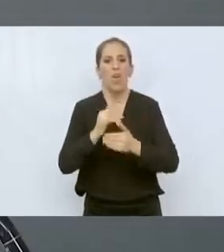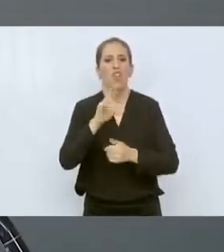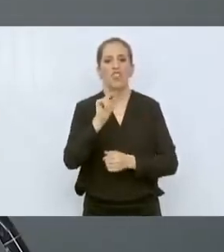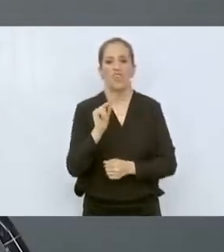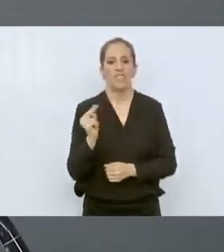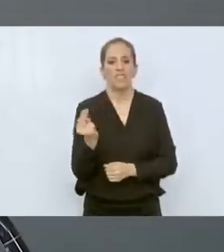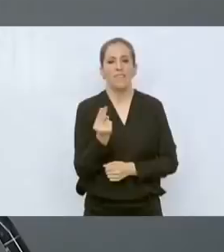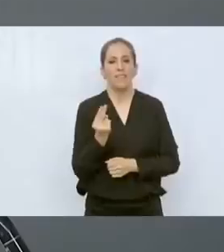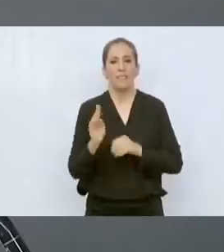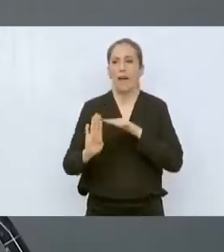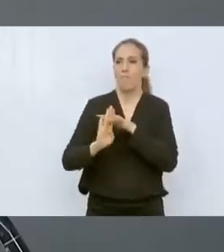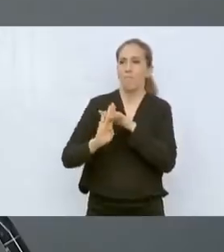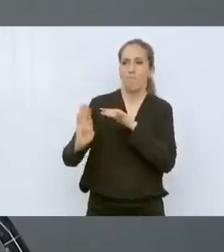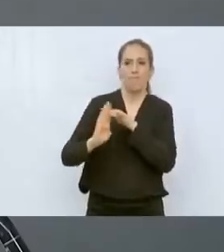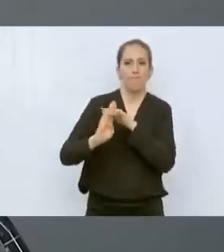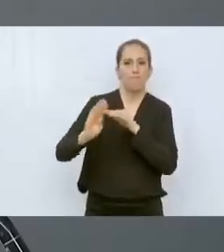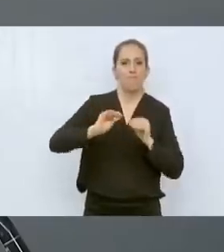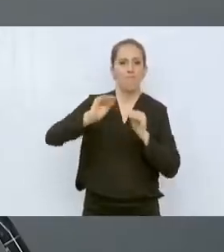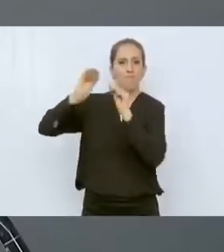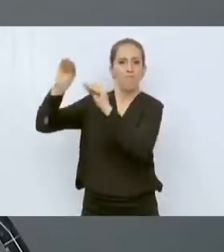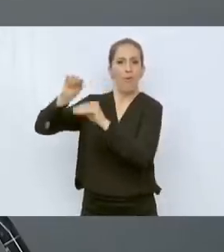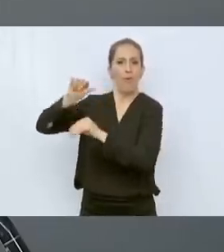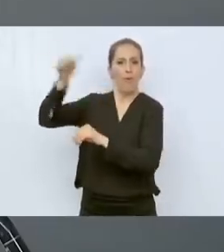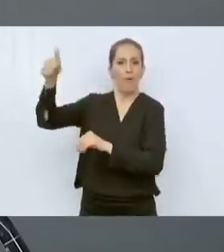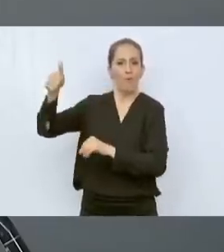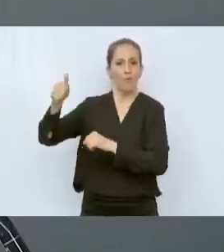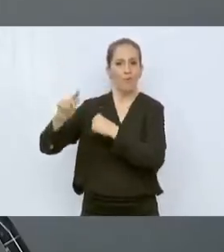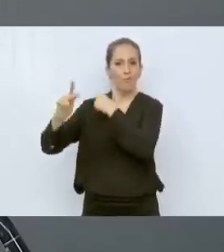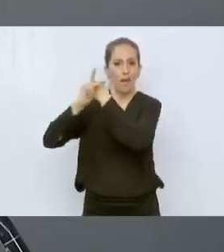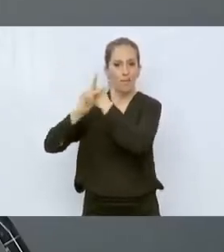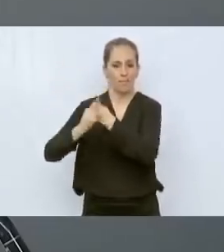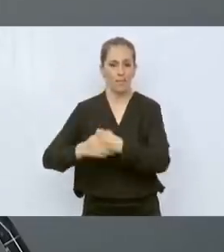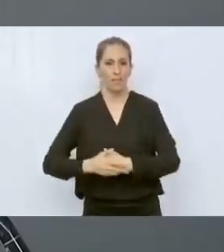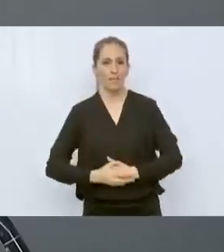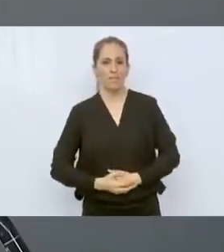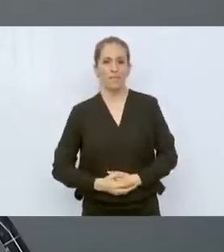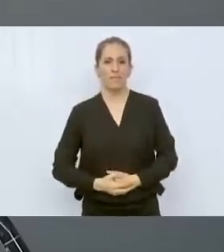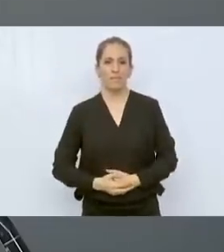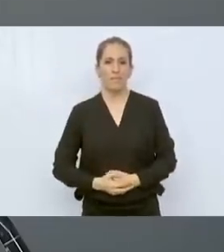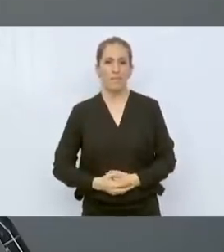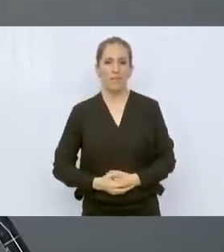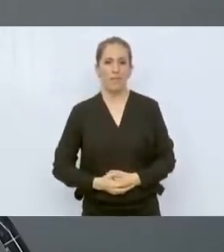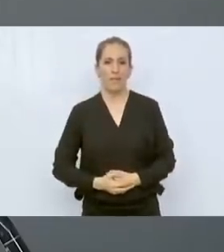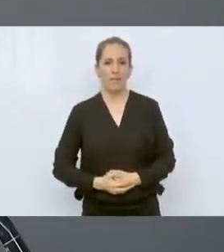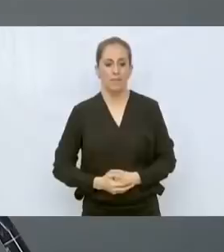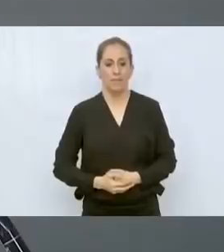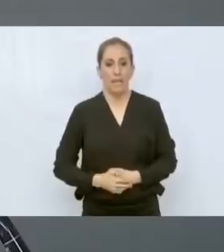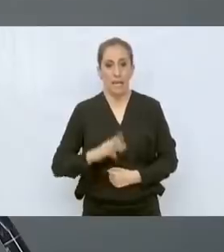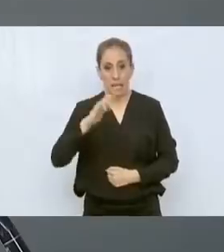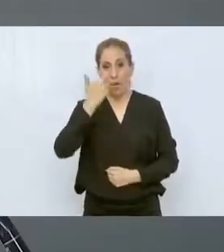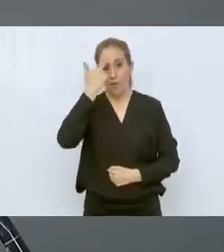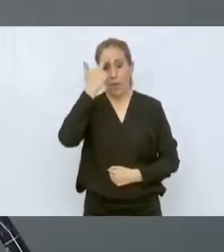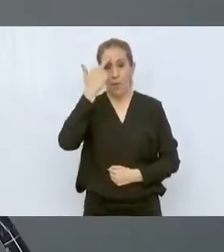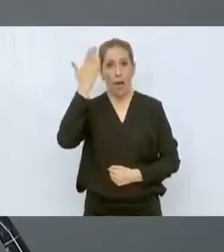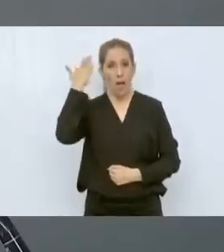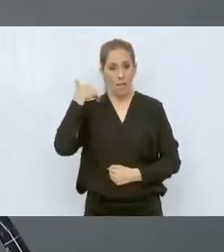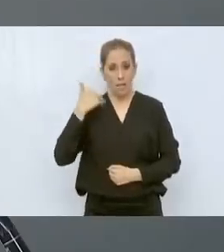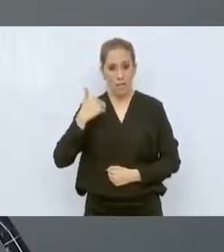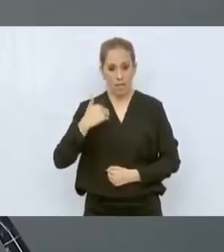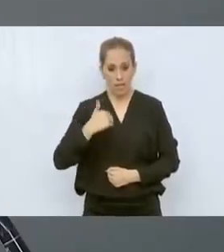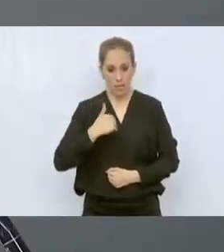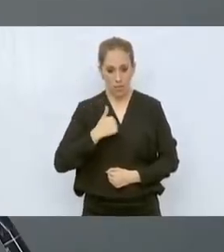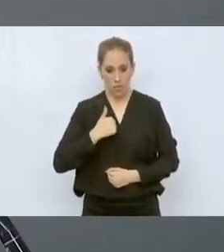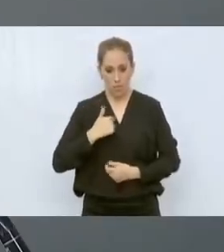Yo quiero recordar que desde que estamos en el gobierno se